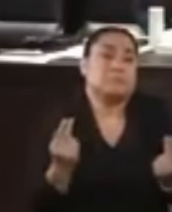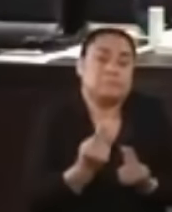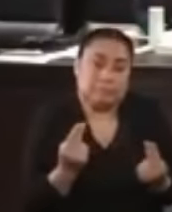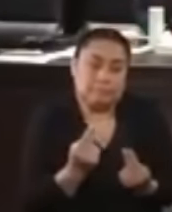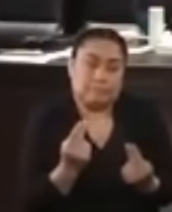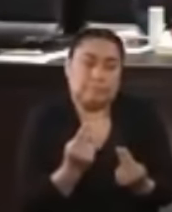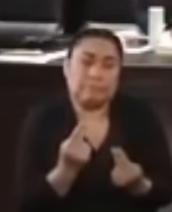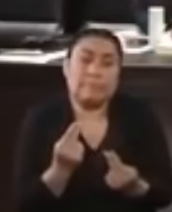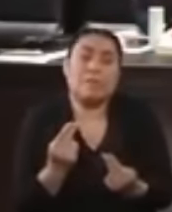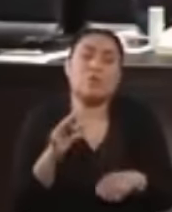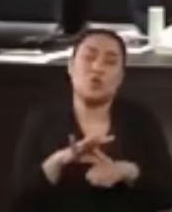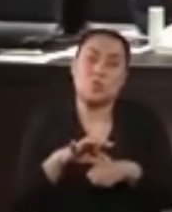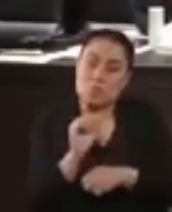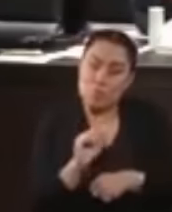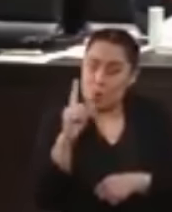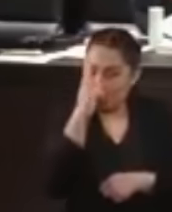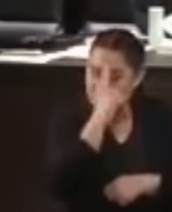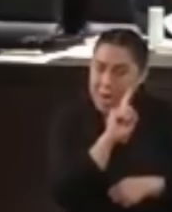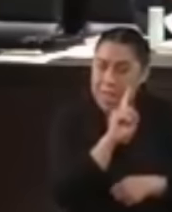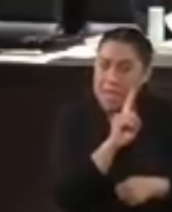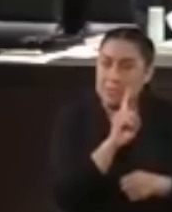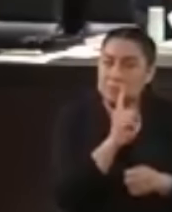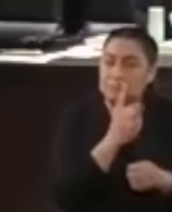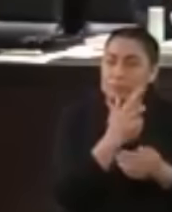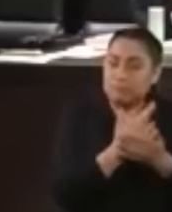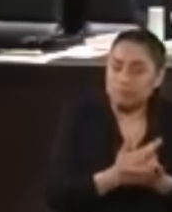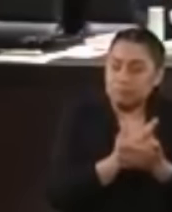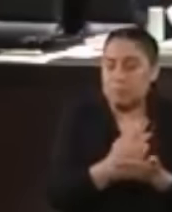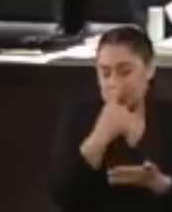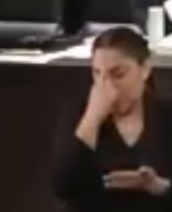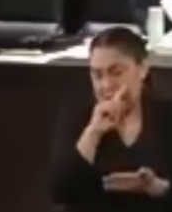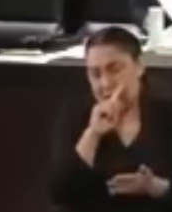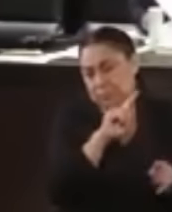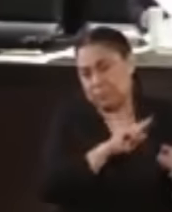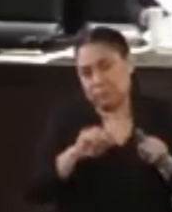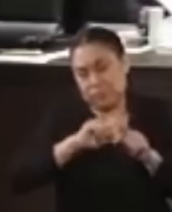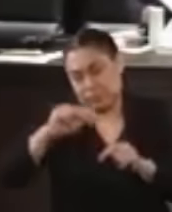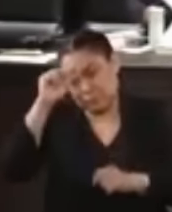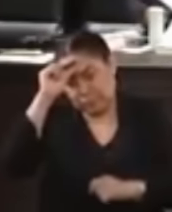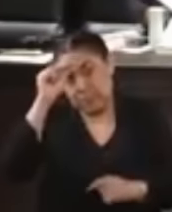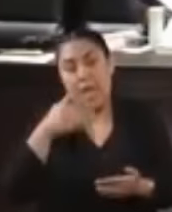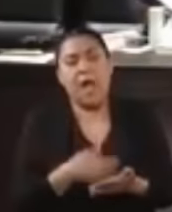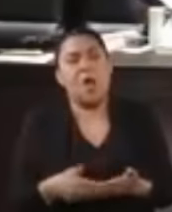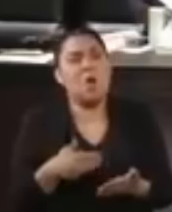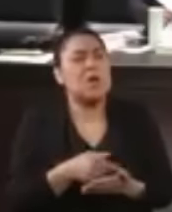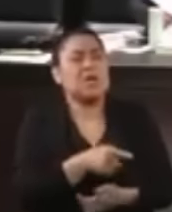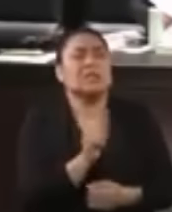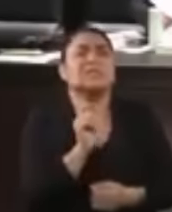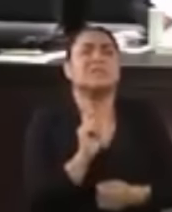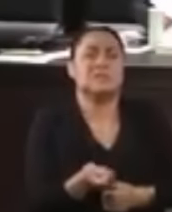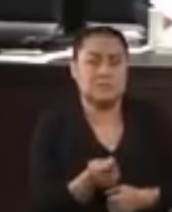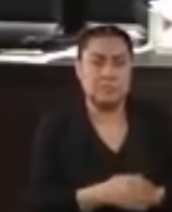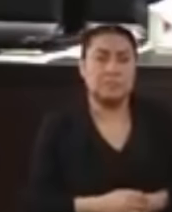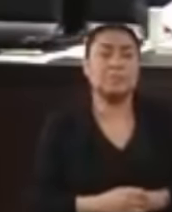la estimulación en el concepto de las inteligencias múltiples. De lo que se trata entonces es de